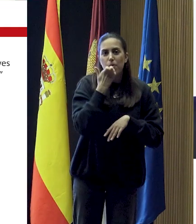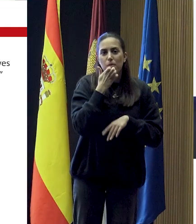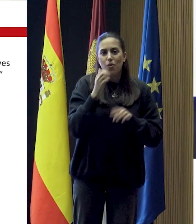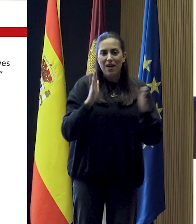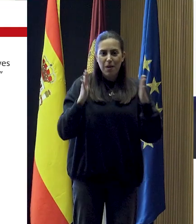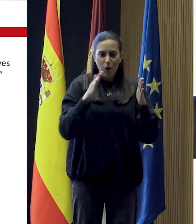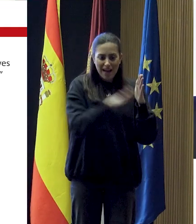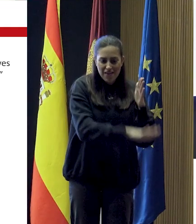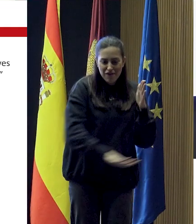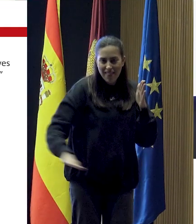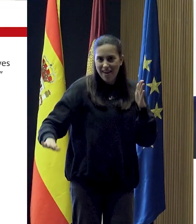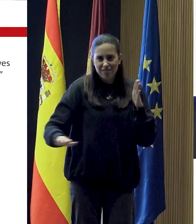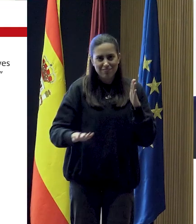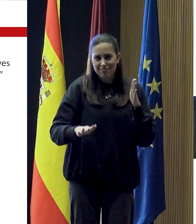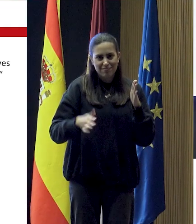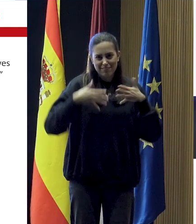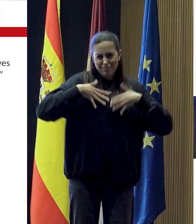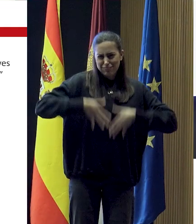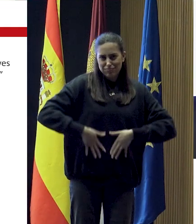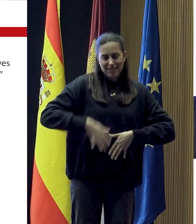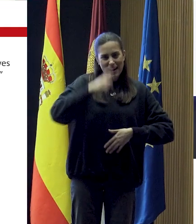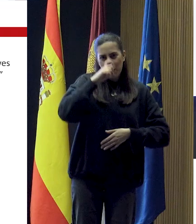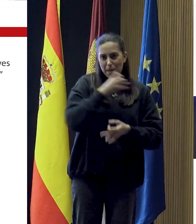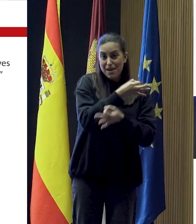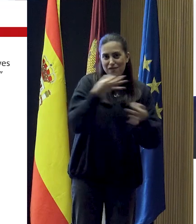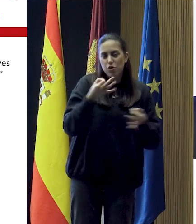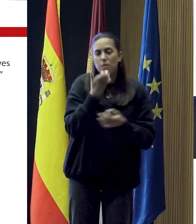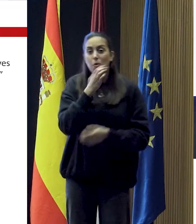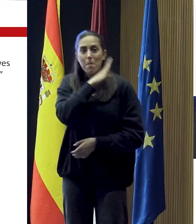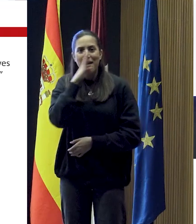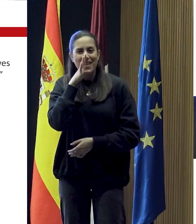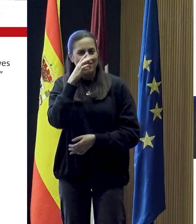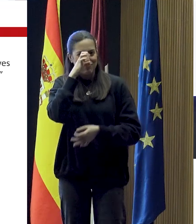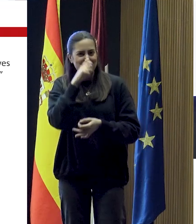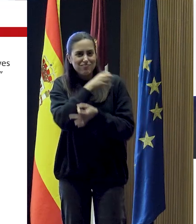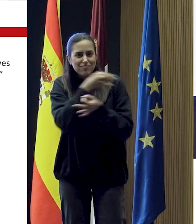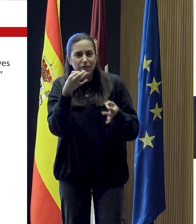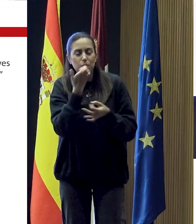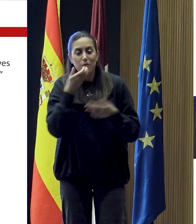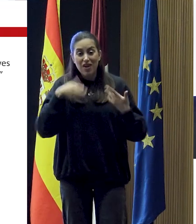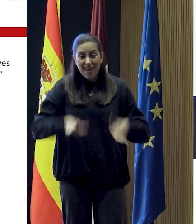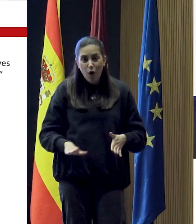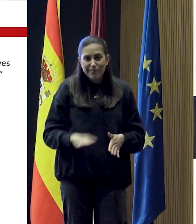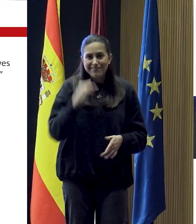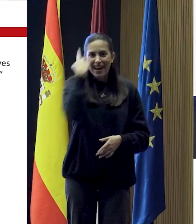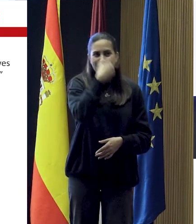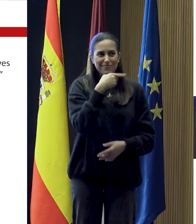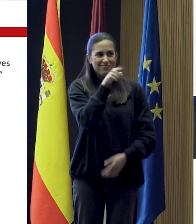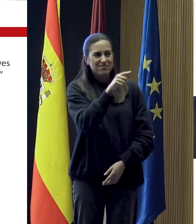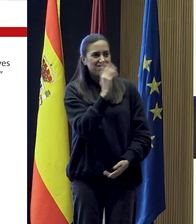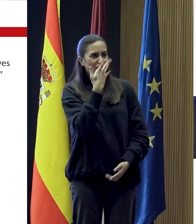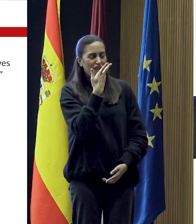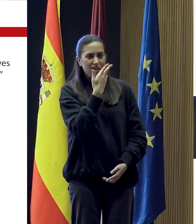infancia, recuerdan muy bien a su madre, pero sin embargo son incapaces de reconocer a su hijo que